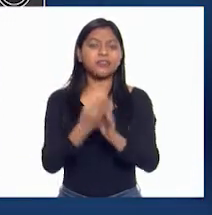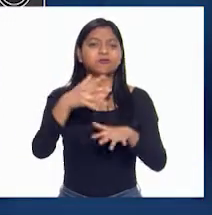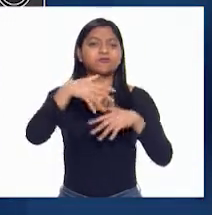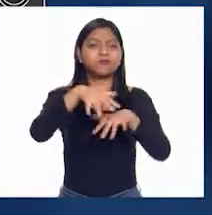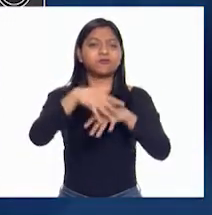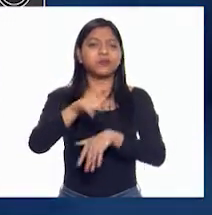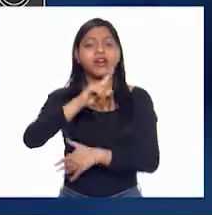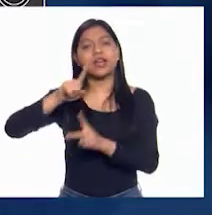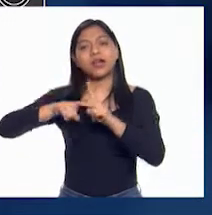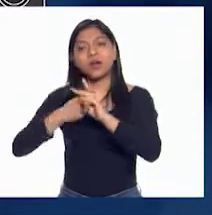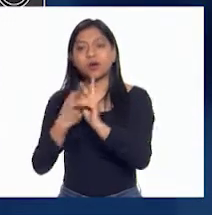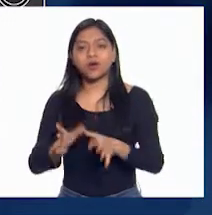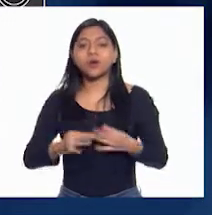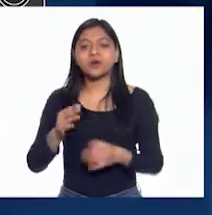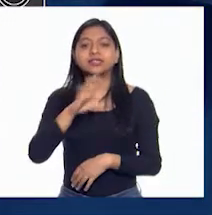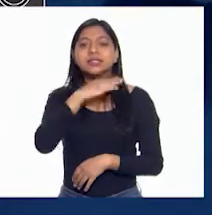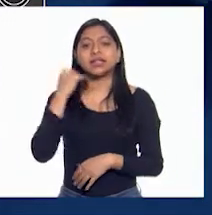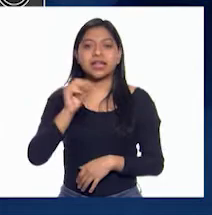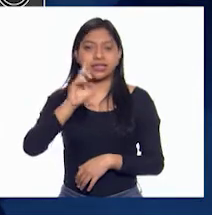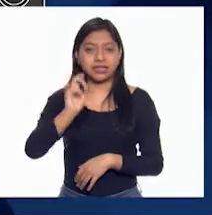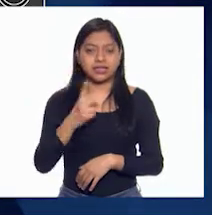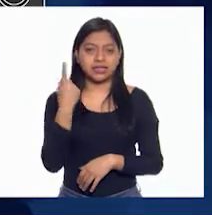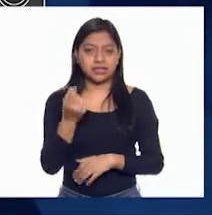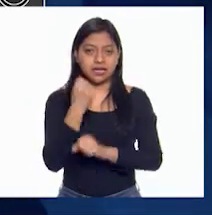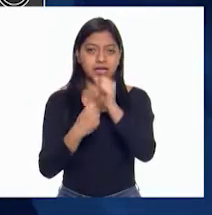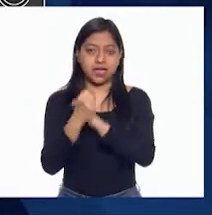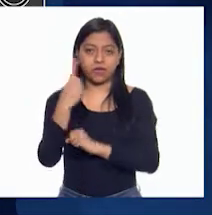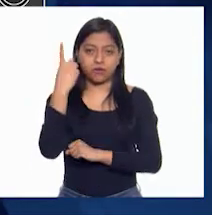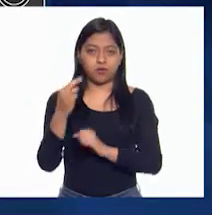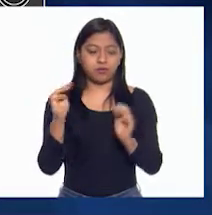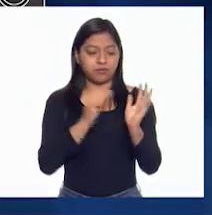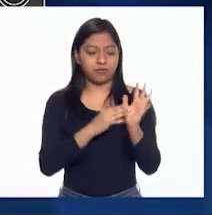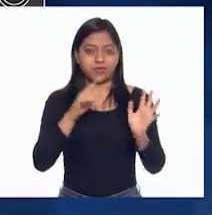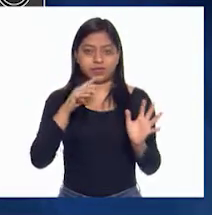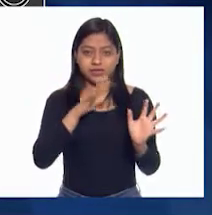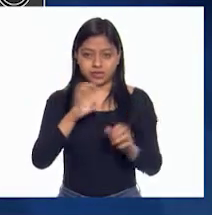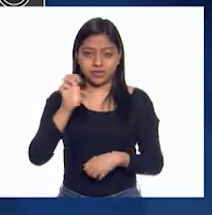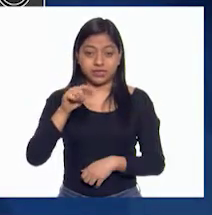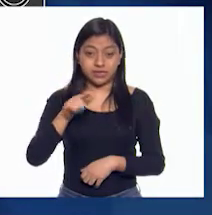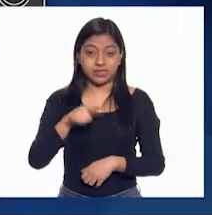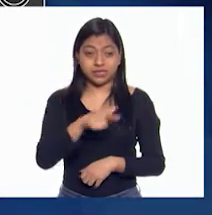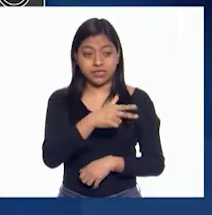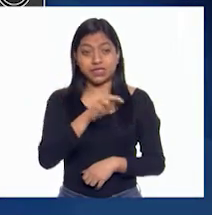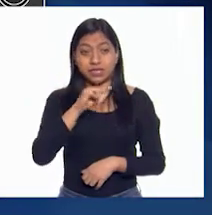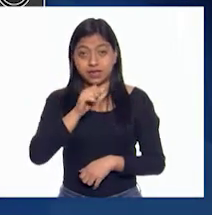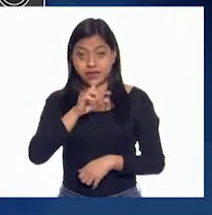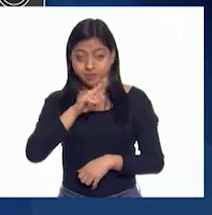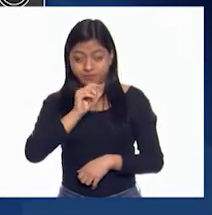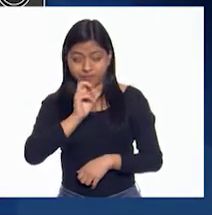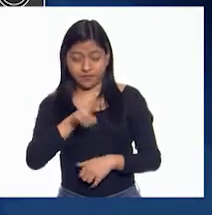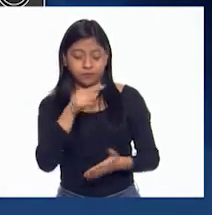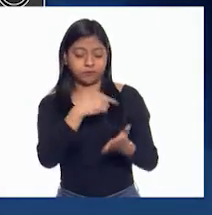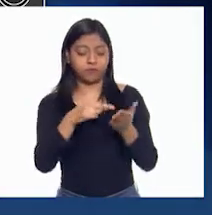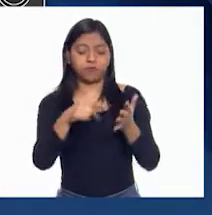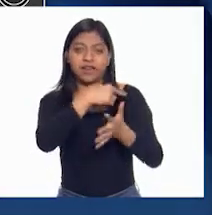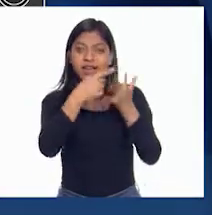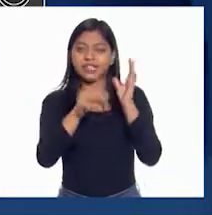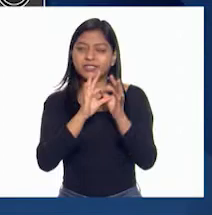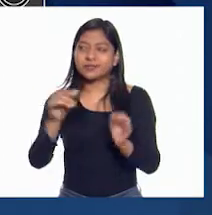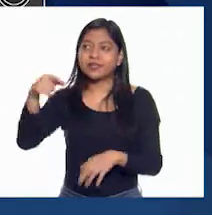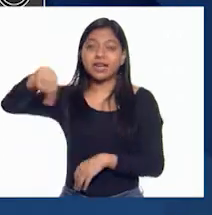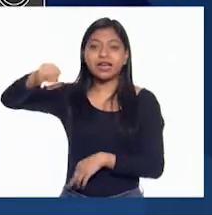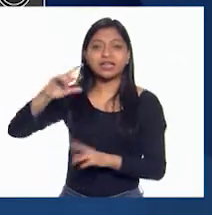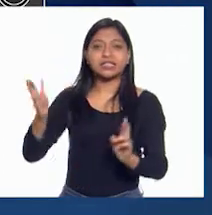inicia en Alemania el 31 de octubre de 1517. Martín Lutero fijó un documento de críticas en el portón del